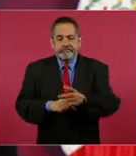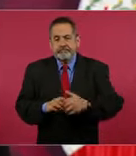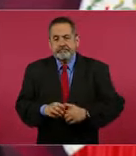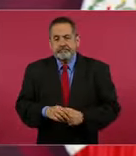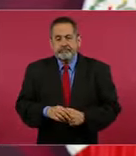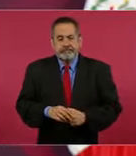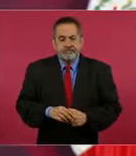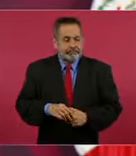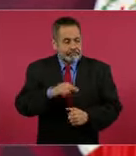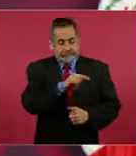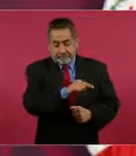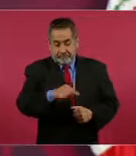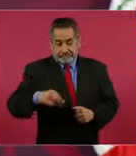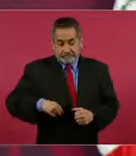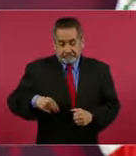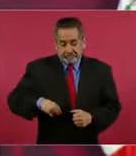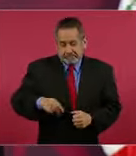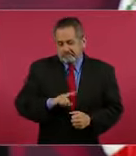es de ellos,